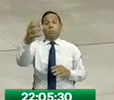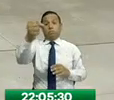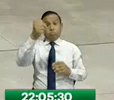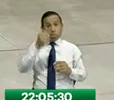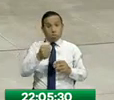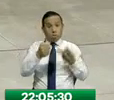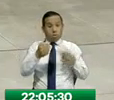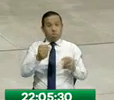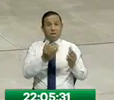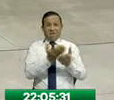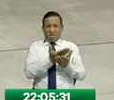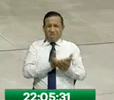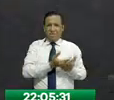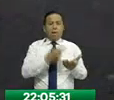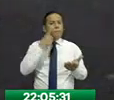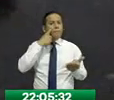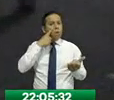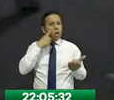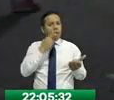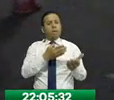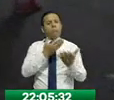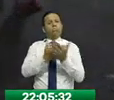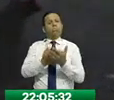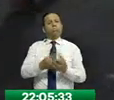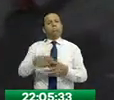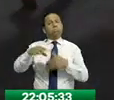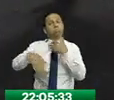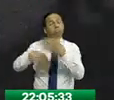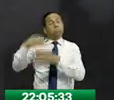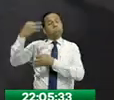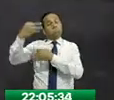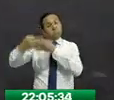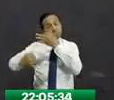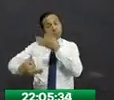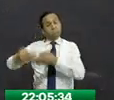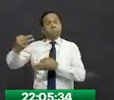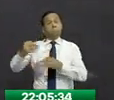autoridades para la audiencia de formulación de cargos. No se descarta